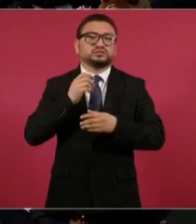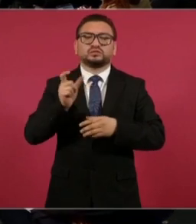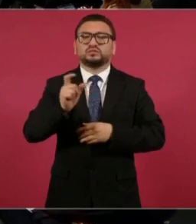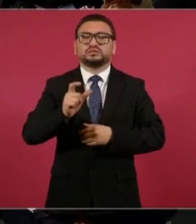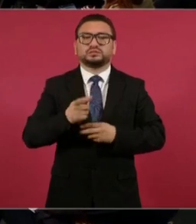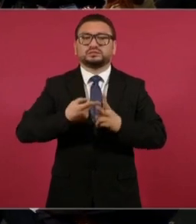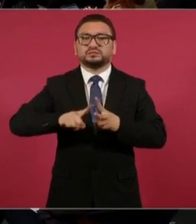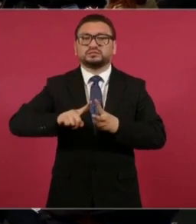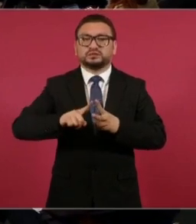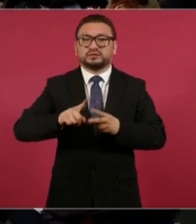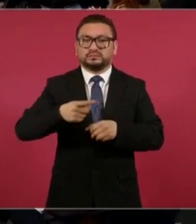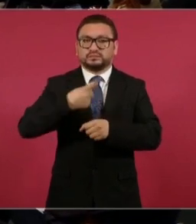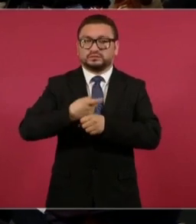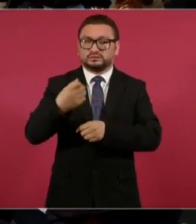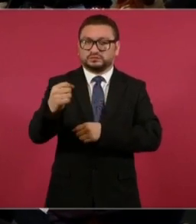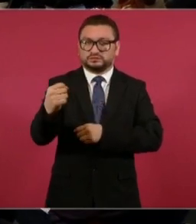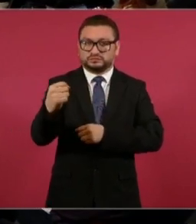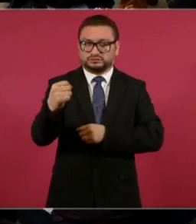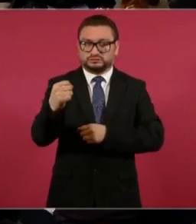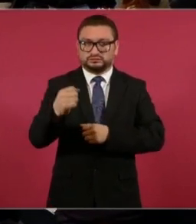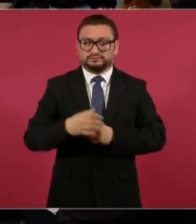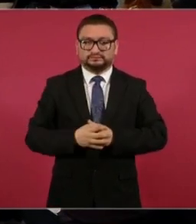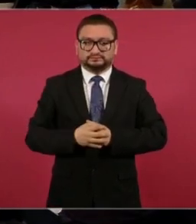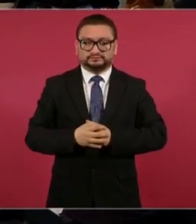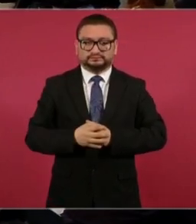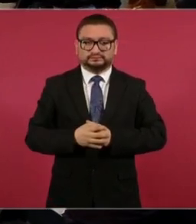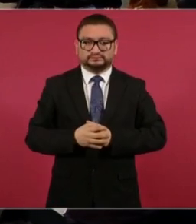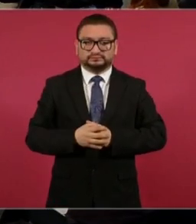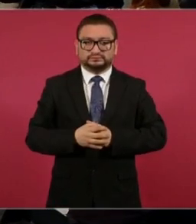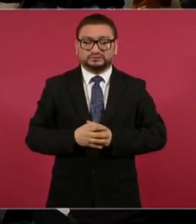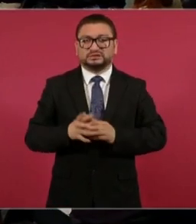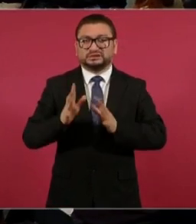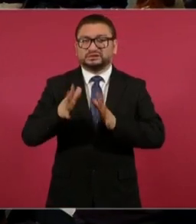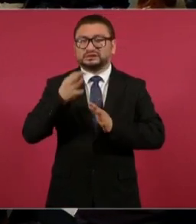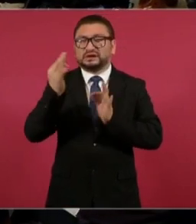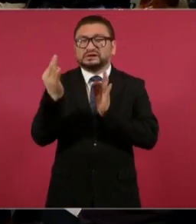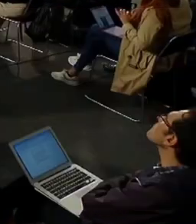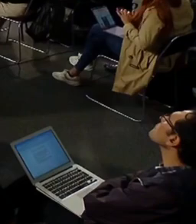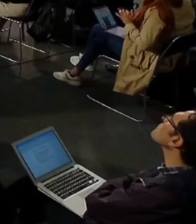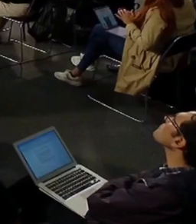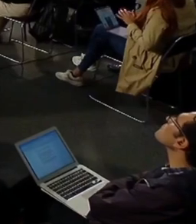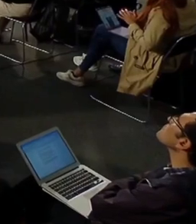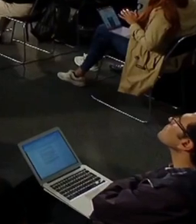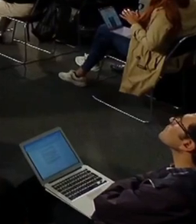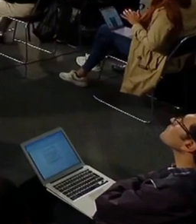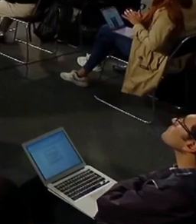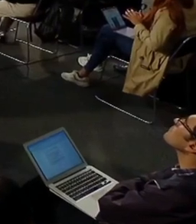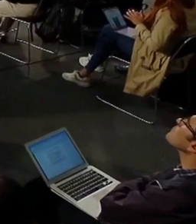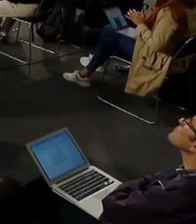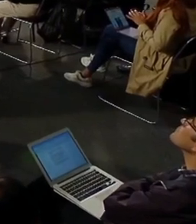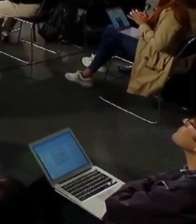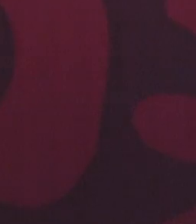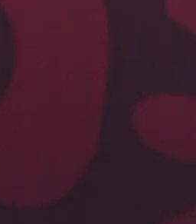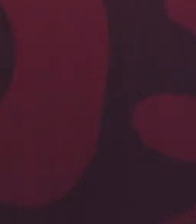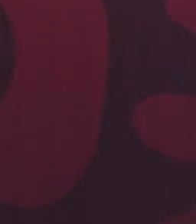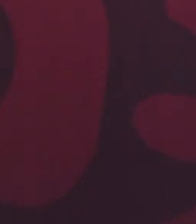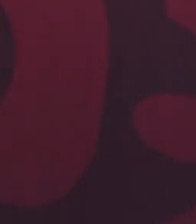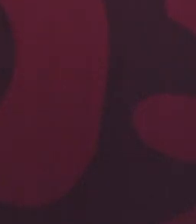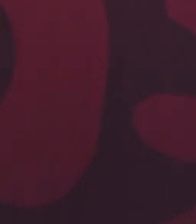legislatura primero de septiembre ya está la vuelta